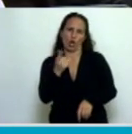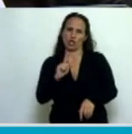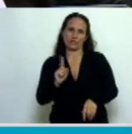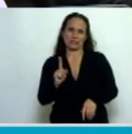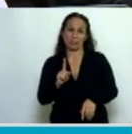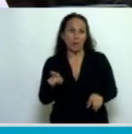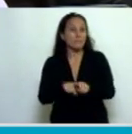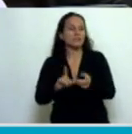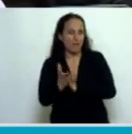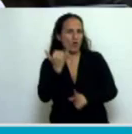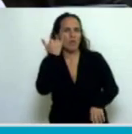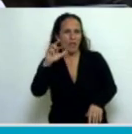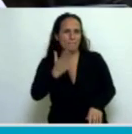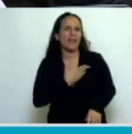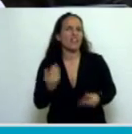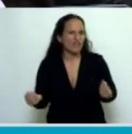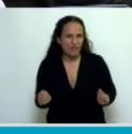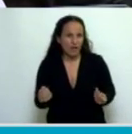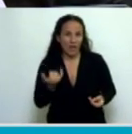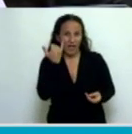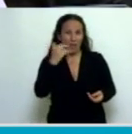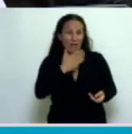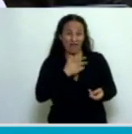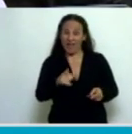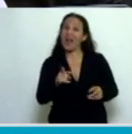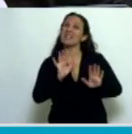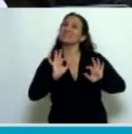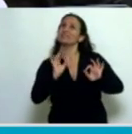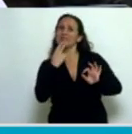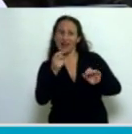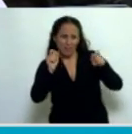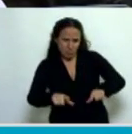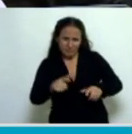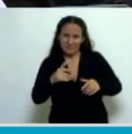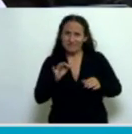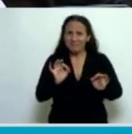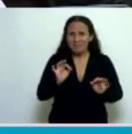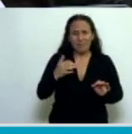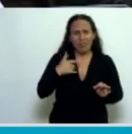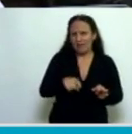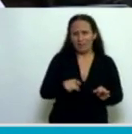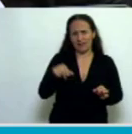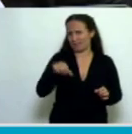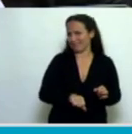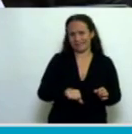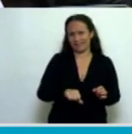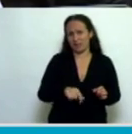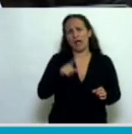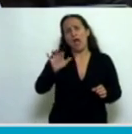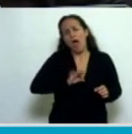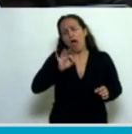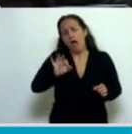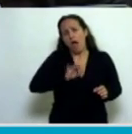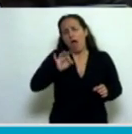YPF, tan lejos del autoabastecimiento y con la riqueza de nuestro suelo hipotecada por décadas y